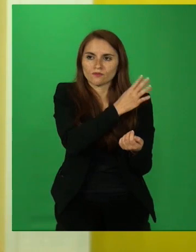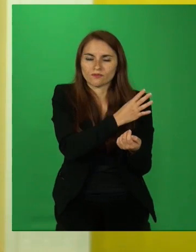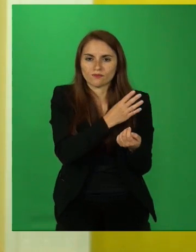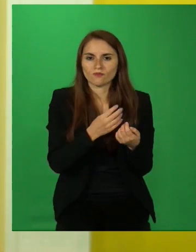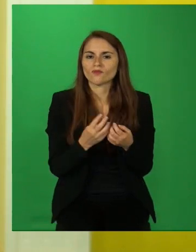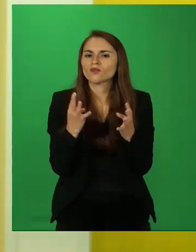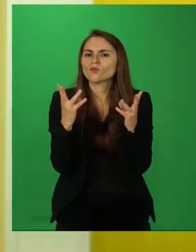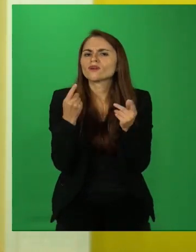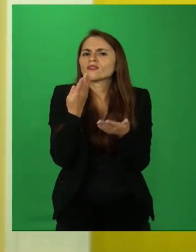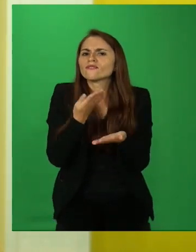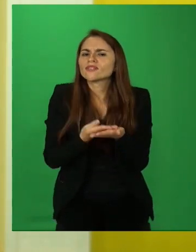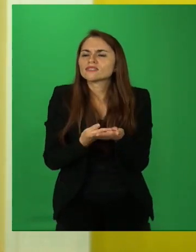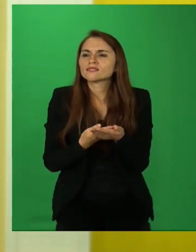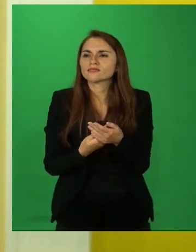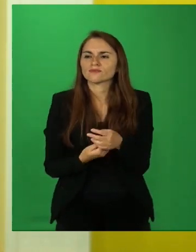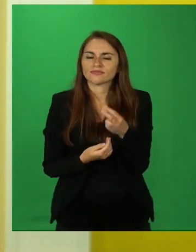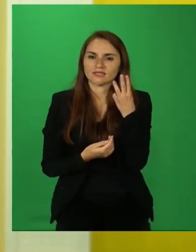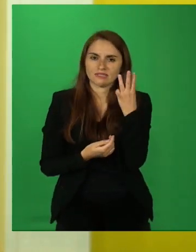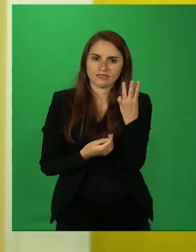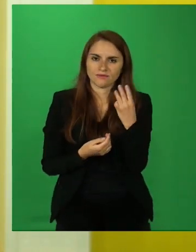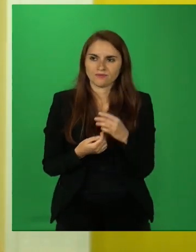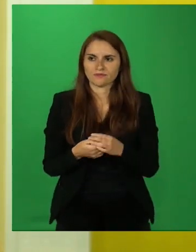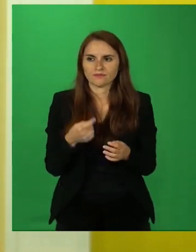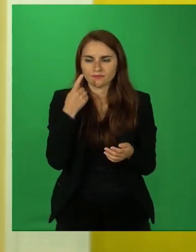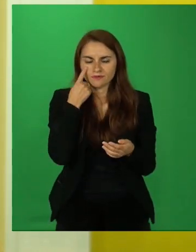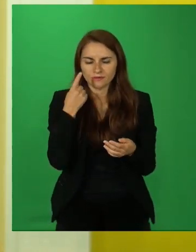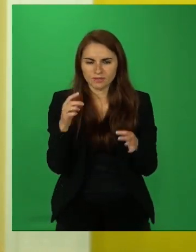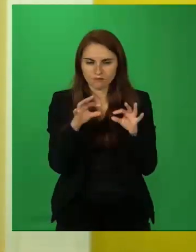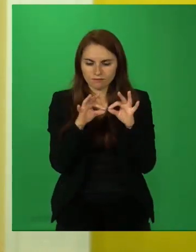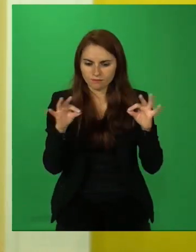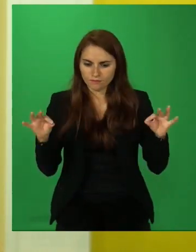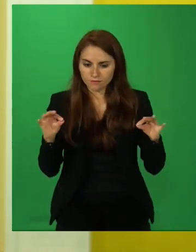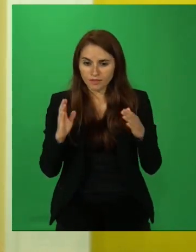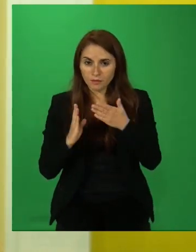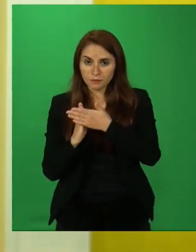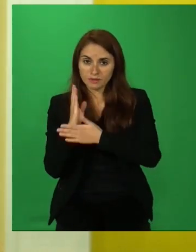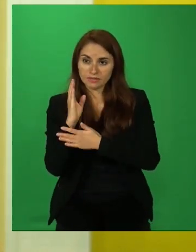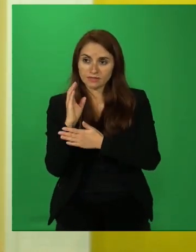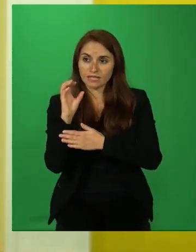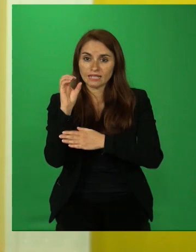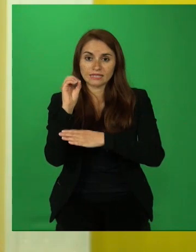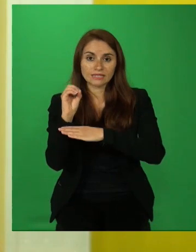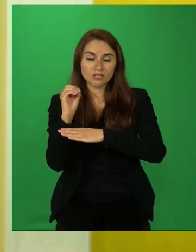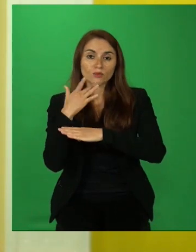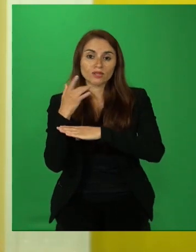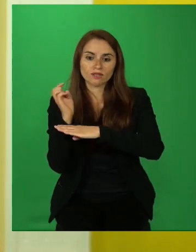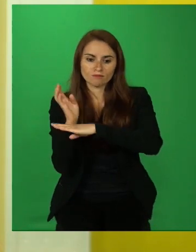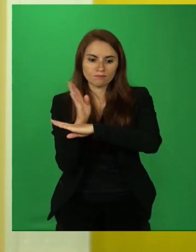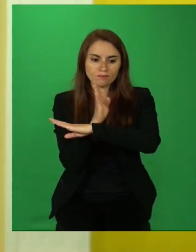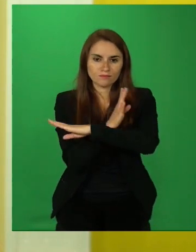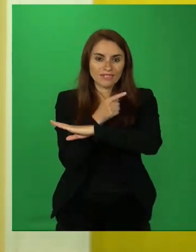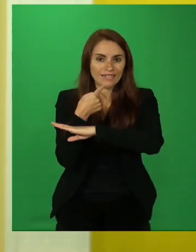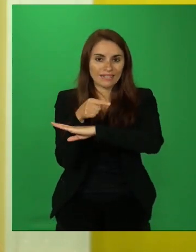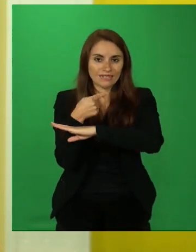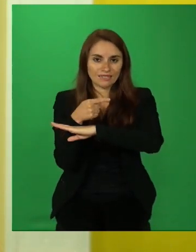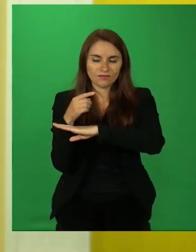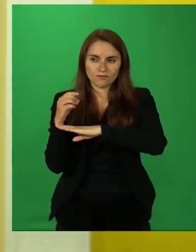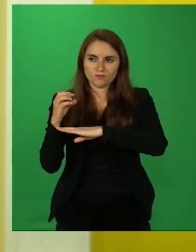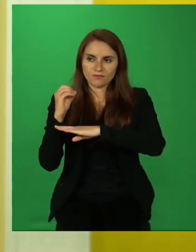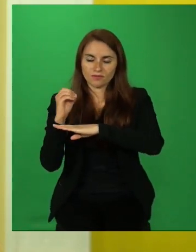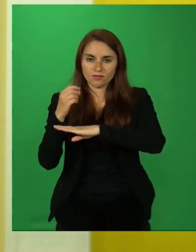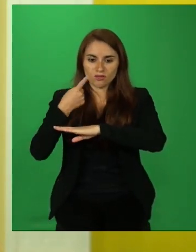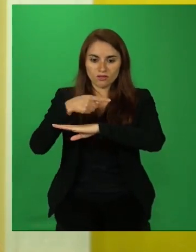a ir de cuatro en cuatro tres mira observa partimos del cero porque vamos hacia la parte negativa